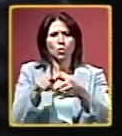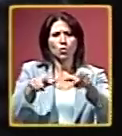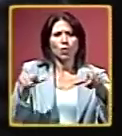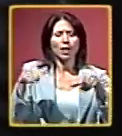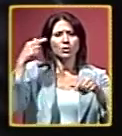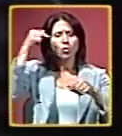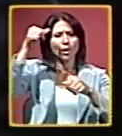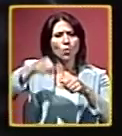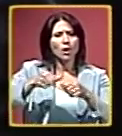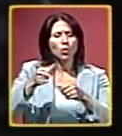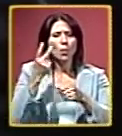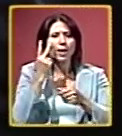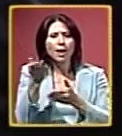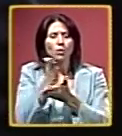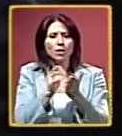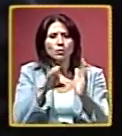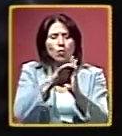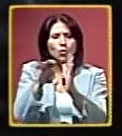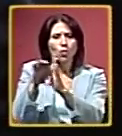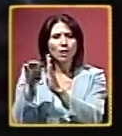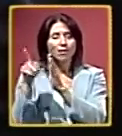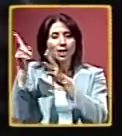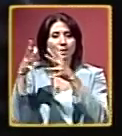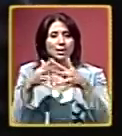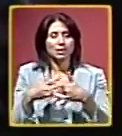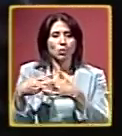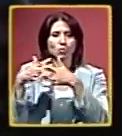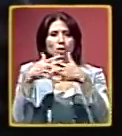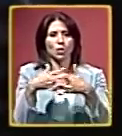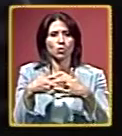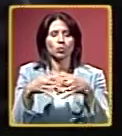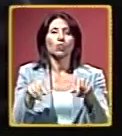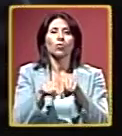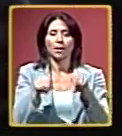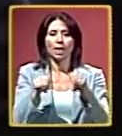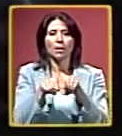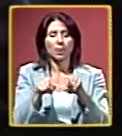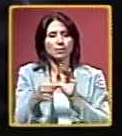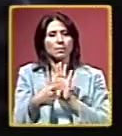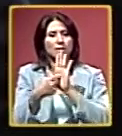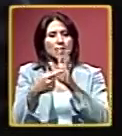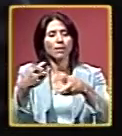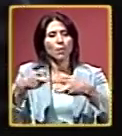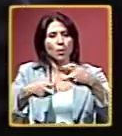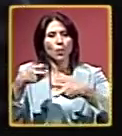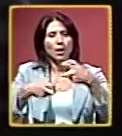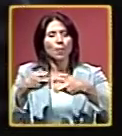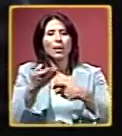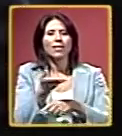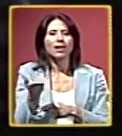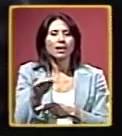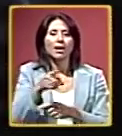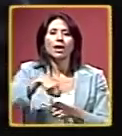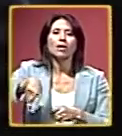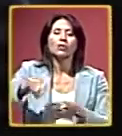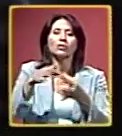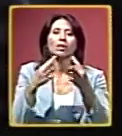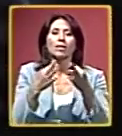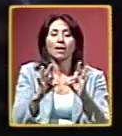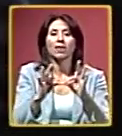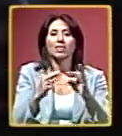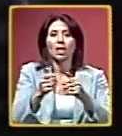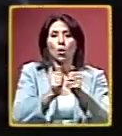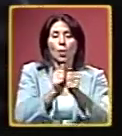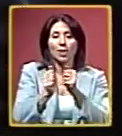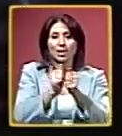algunas fotografías en Estados Unidos, donde además se presentaba el problema de que trataban de competir las empresas,